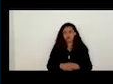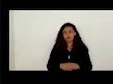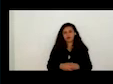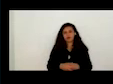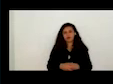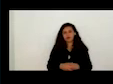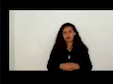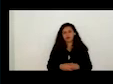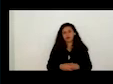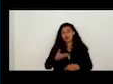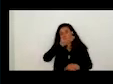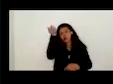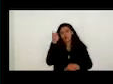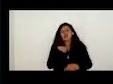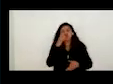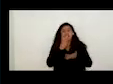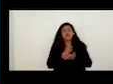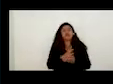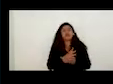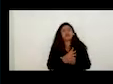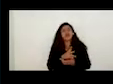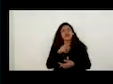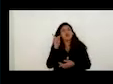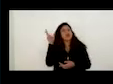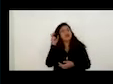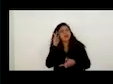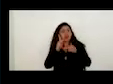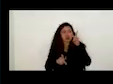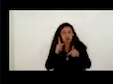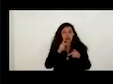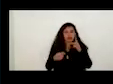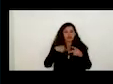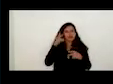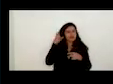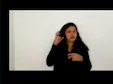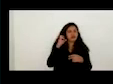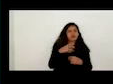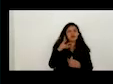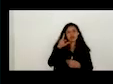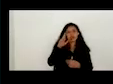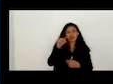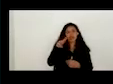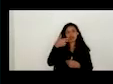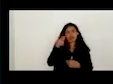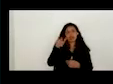No sé si nada más a mí, pero se me corta mucho, no escucho mucho a Regina.